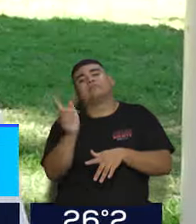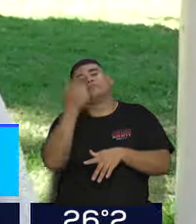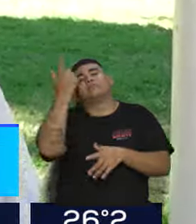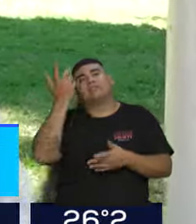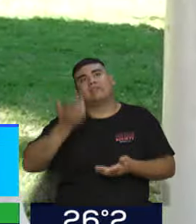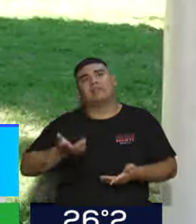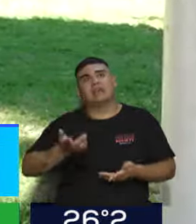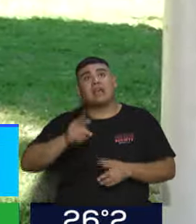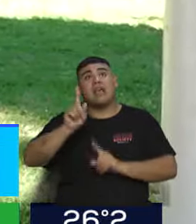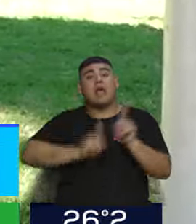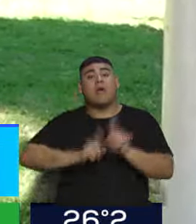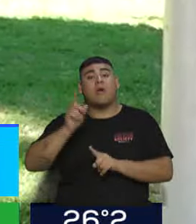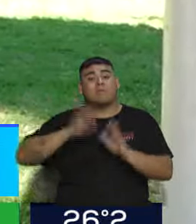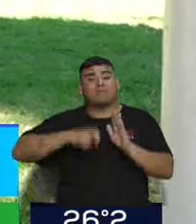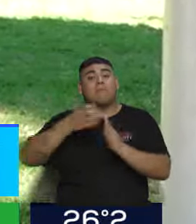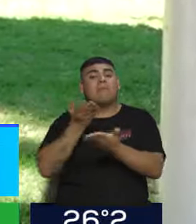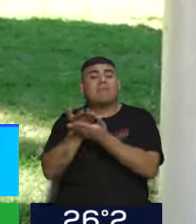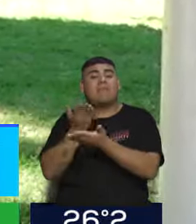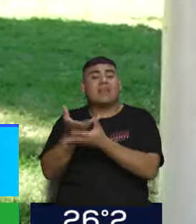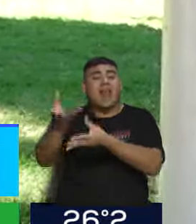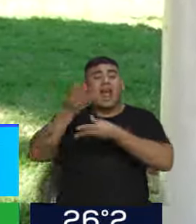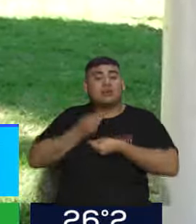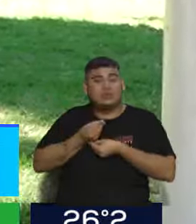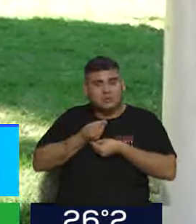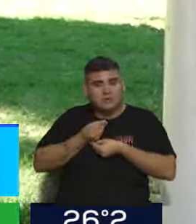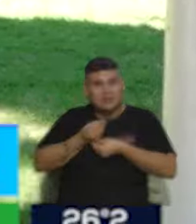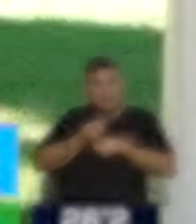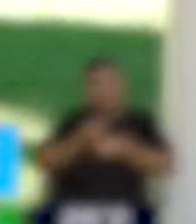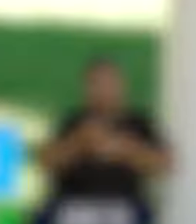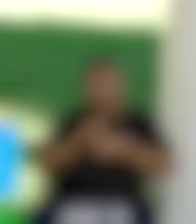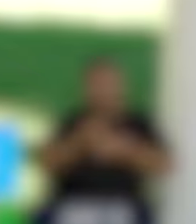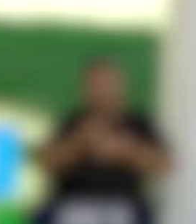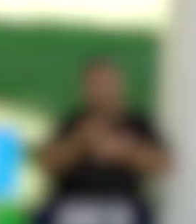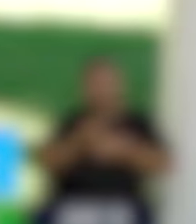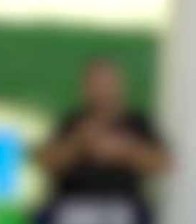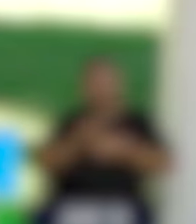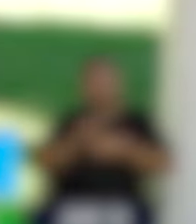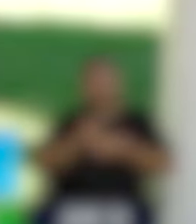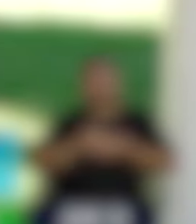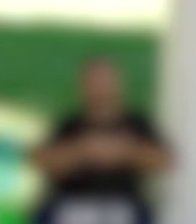andinistas piden ayuda y piden rescate ante eventos eventuales de viento.